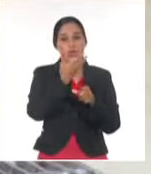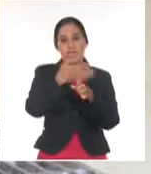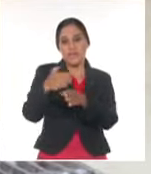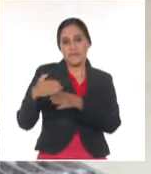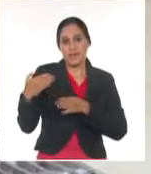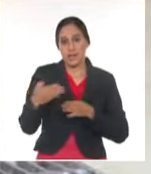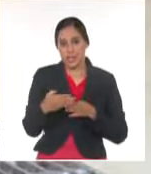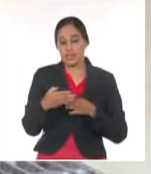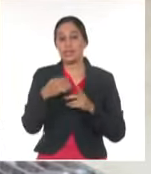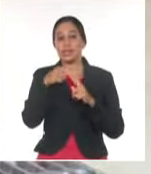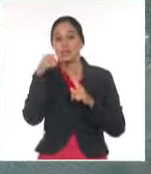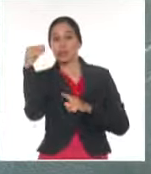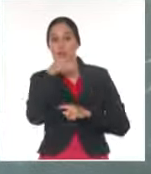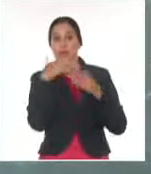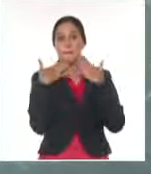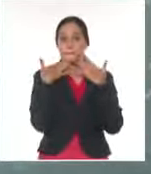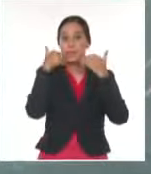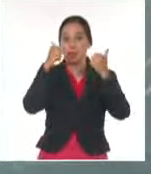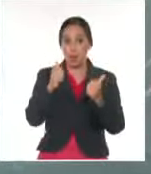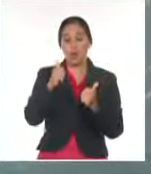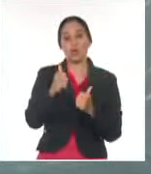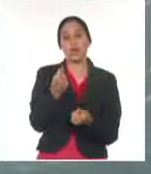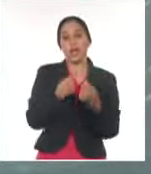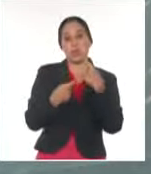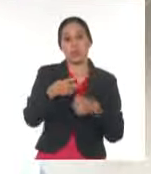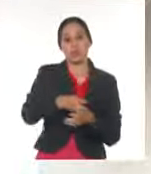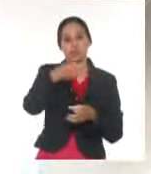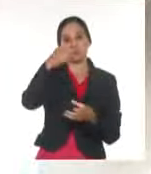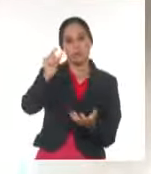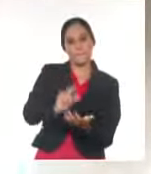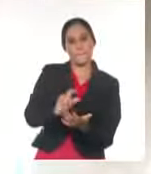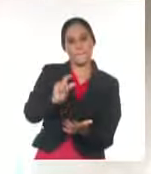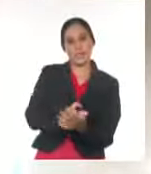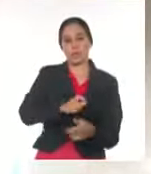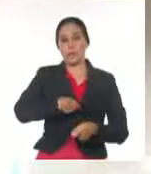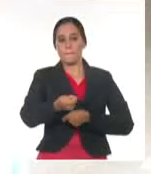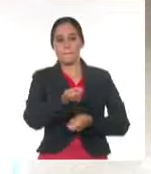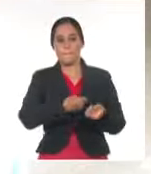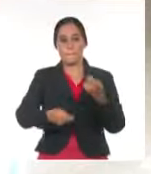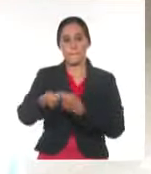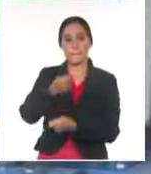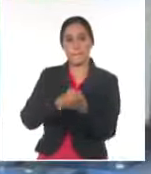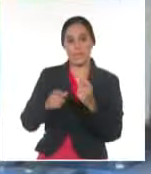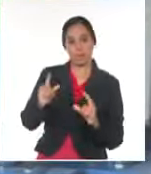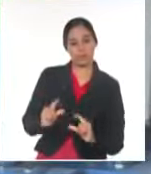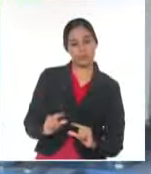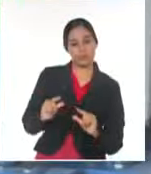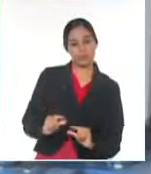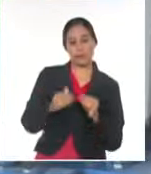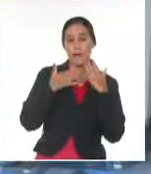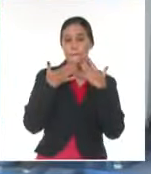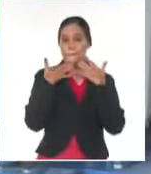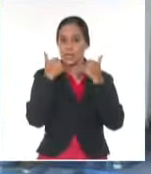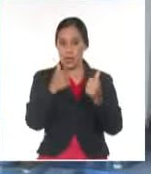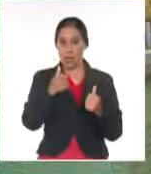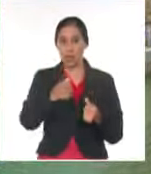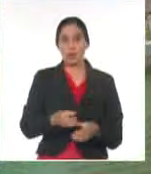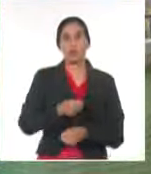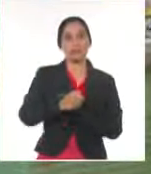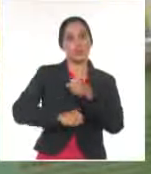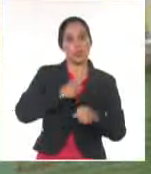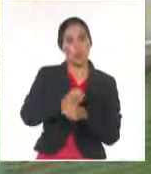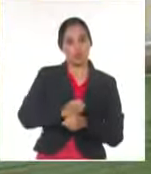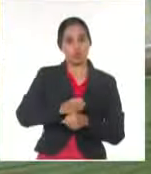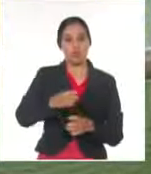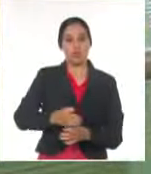terminados, abarata su elaboración y los precios de venta. Contribuye a reducir los costos el uso de recipientes y nylon retráctil